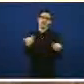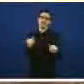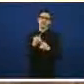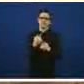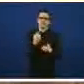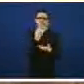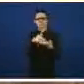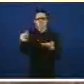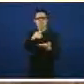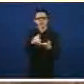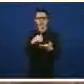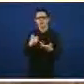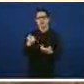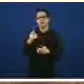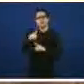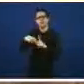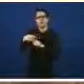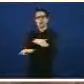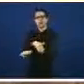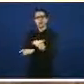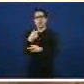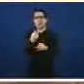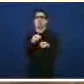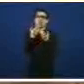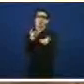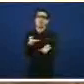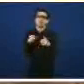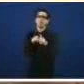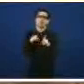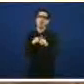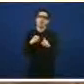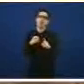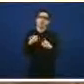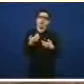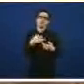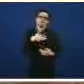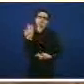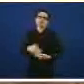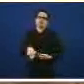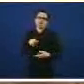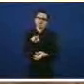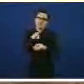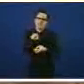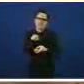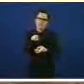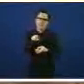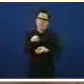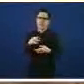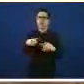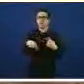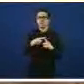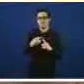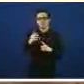anuncia amnistías fiscais E mesmo vostede é comprensivo e tolerante con alcaldes que recoñecen que